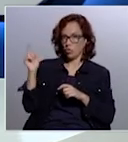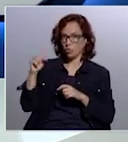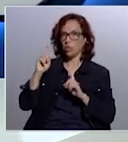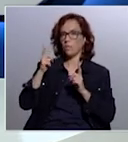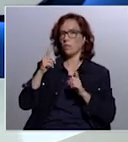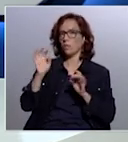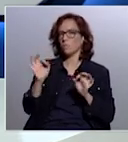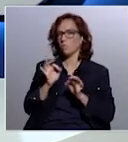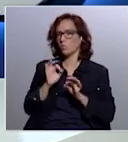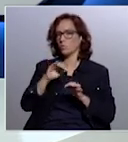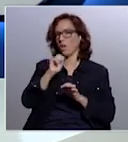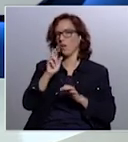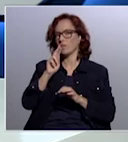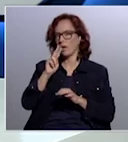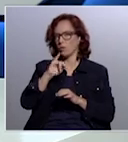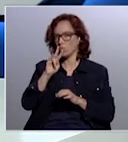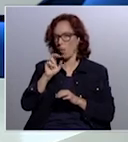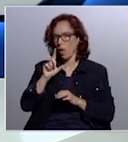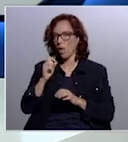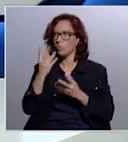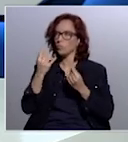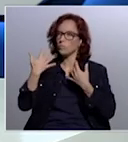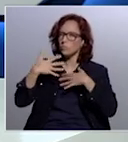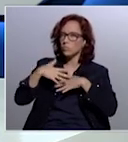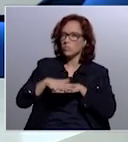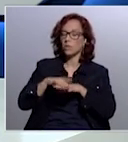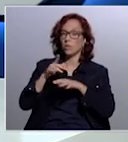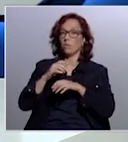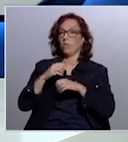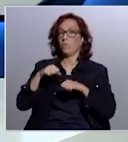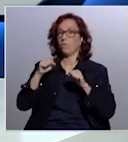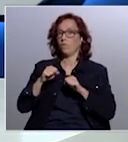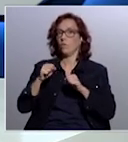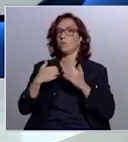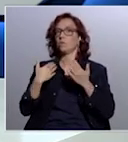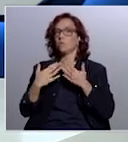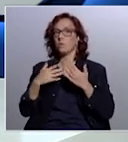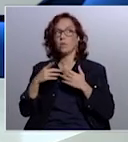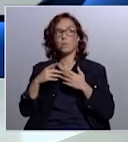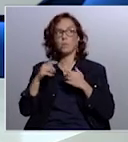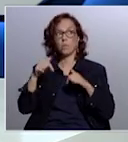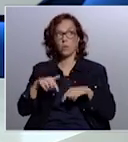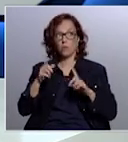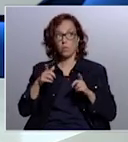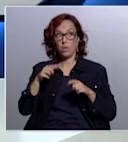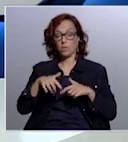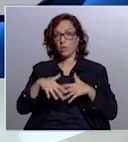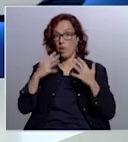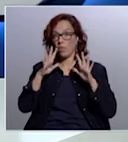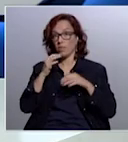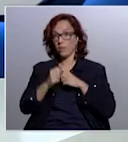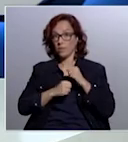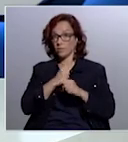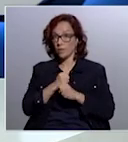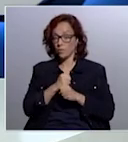clásica tiene de zarzuela y eso nos pareció un elemento muy fuerte para dialogar con nuestras propias raíces estamos celebrando 10 años